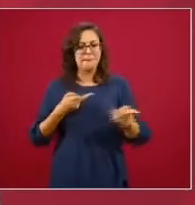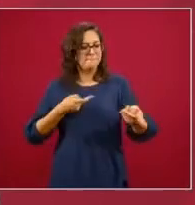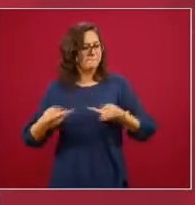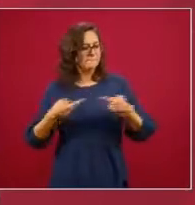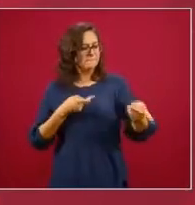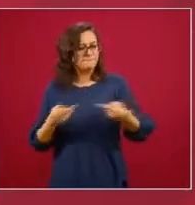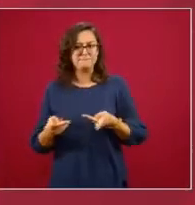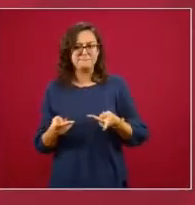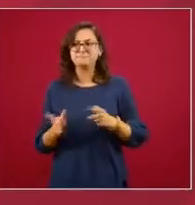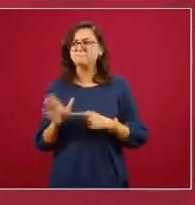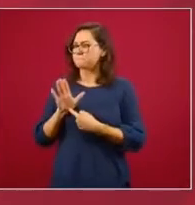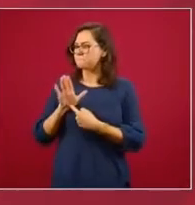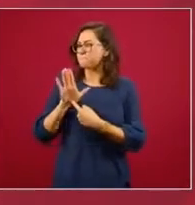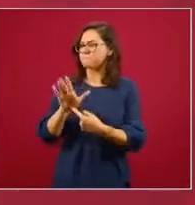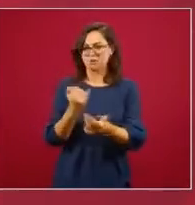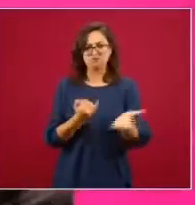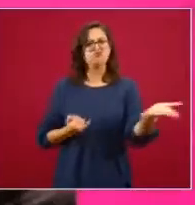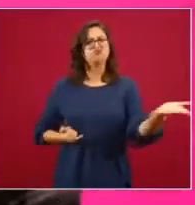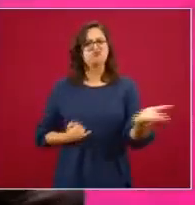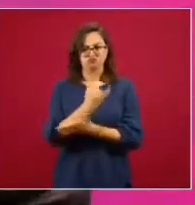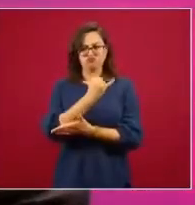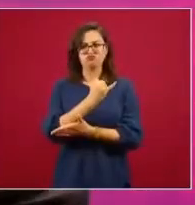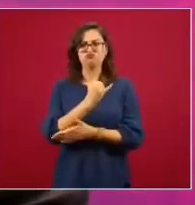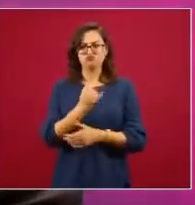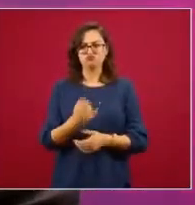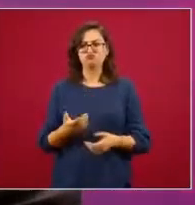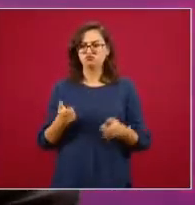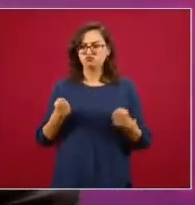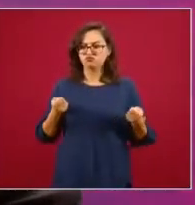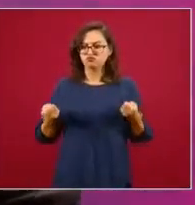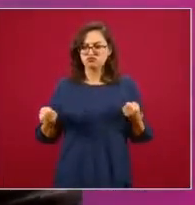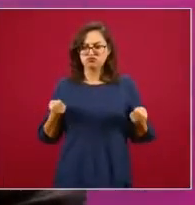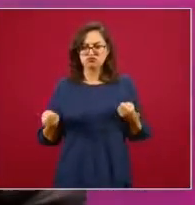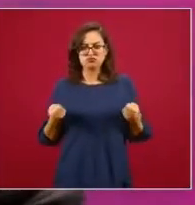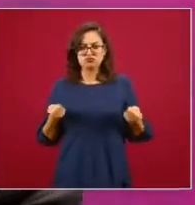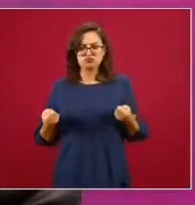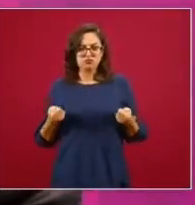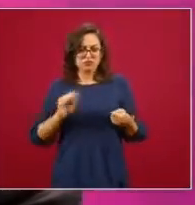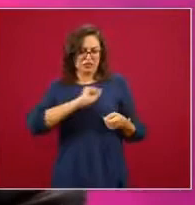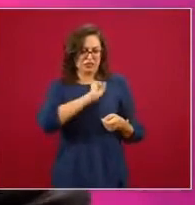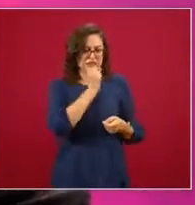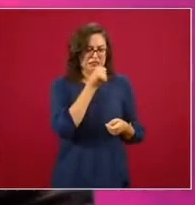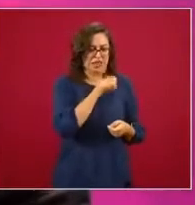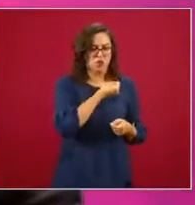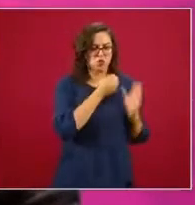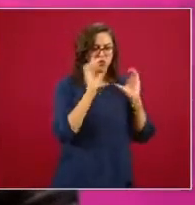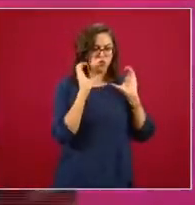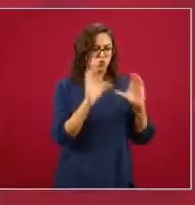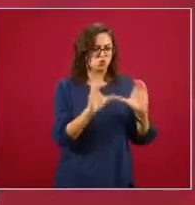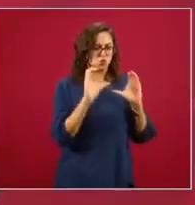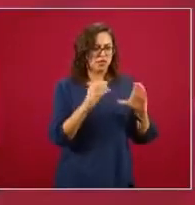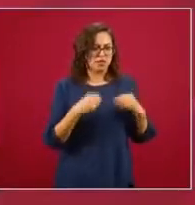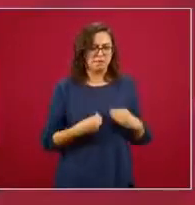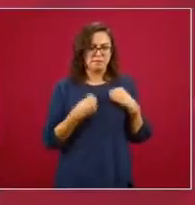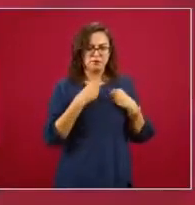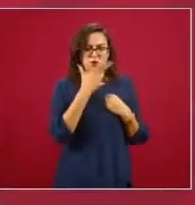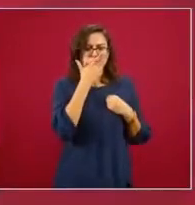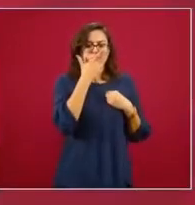muestra muy clara de determinación, estar cuidando al mismo tiempo la salud y la vida de